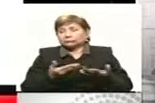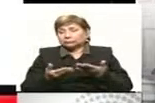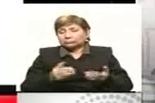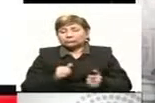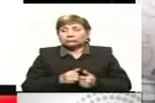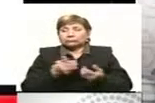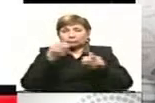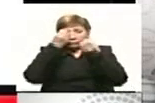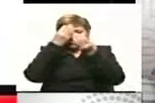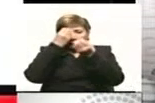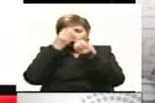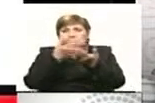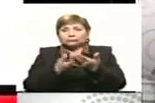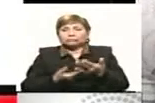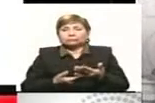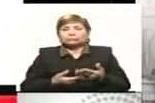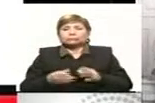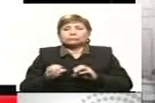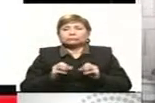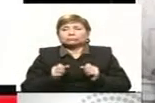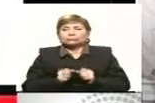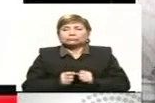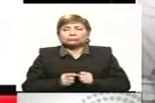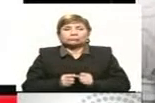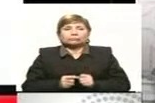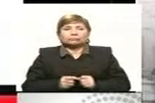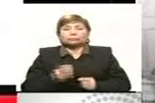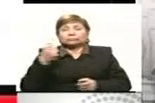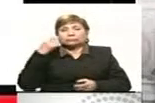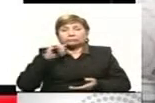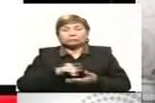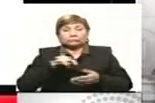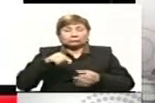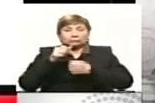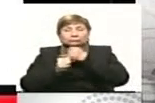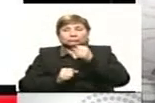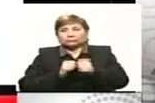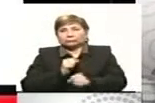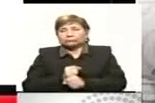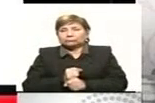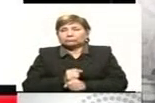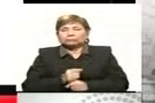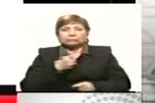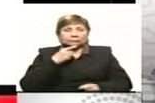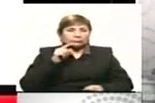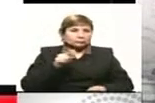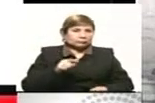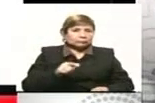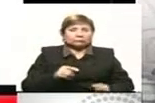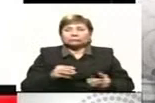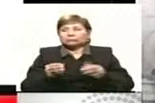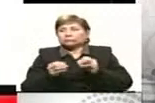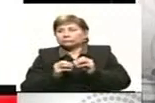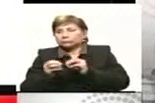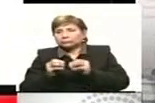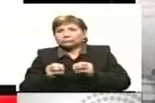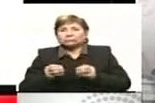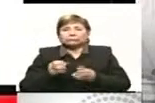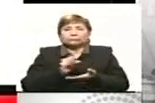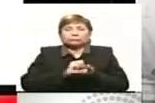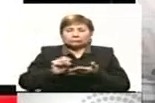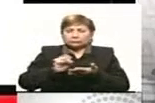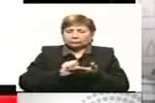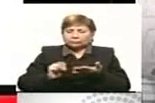y este año esperamos en los programas de la OCE para este año, o sea, para el 2022, está el dar un salto en el sistema,